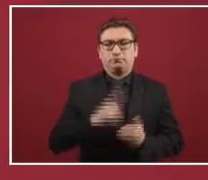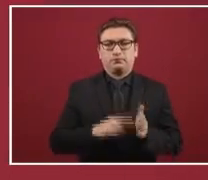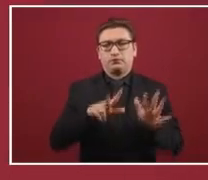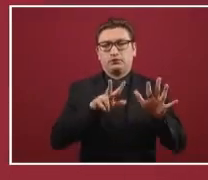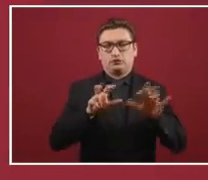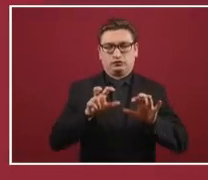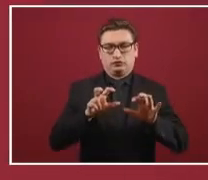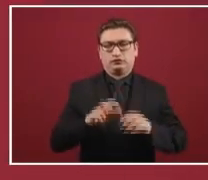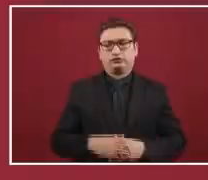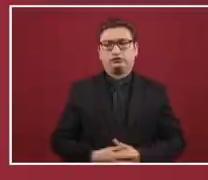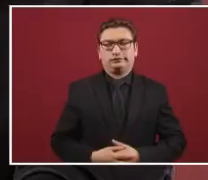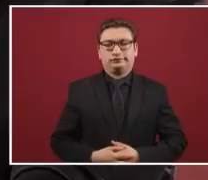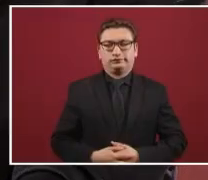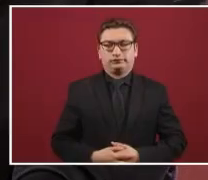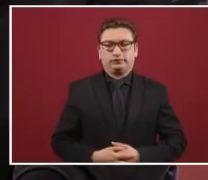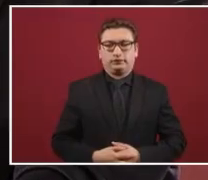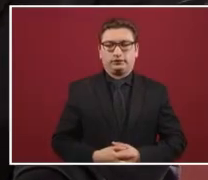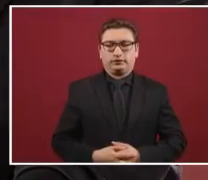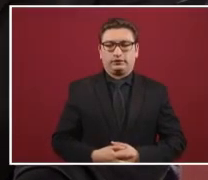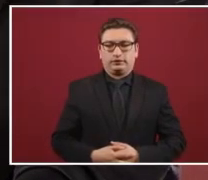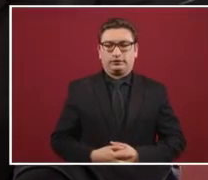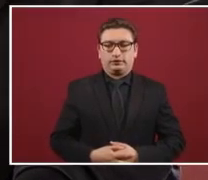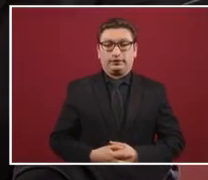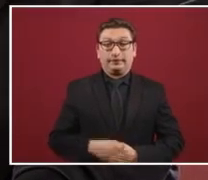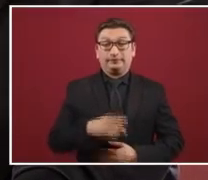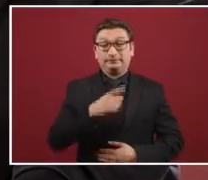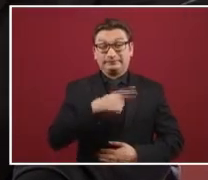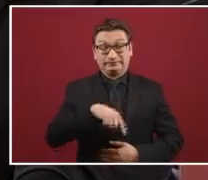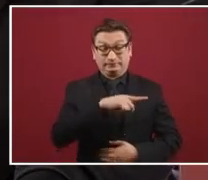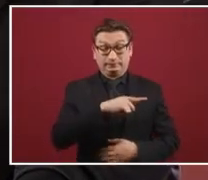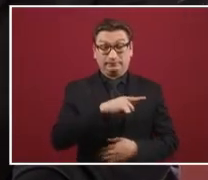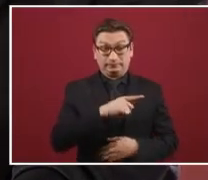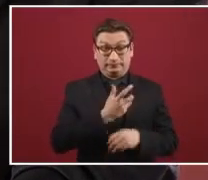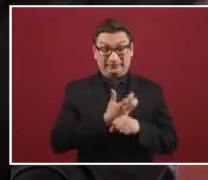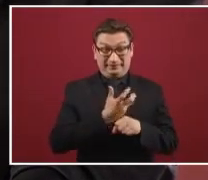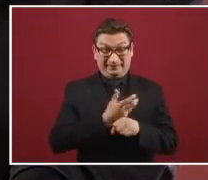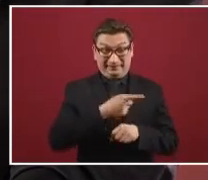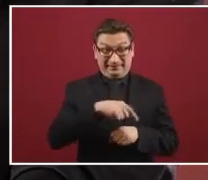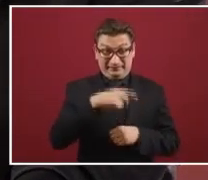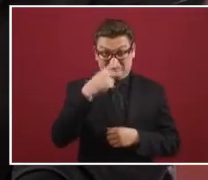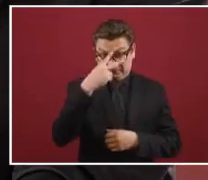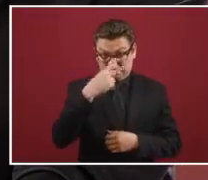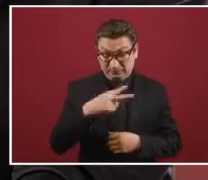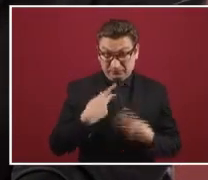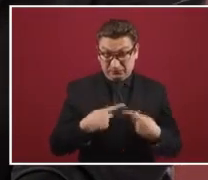1.800, y que ellos son los